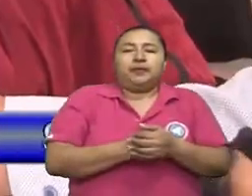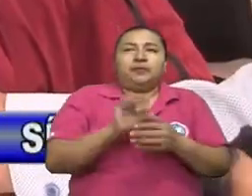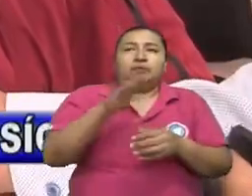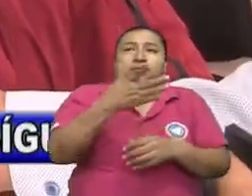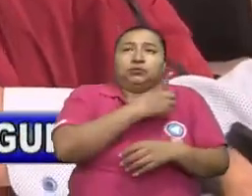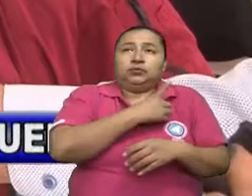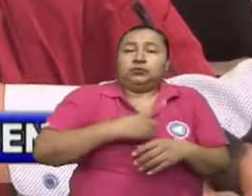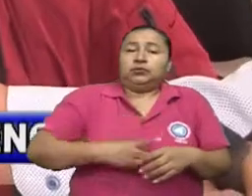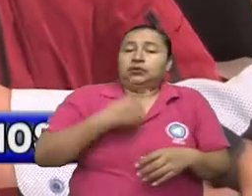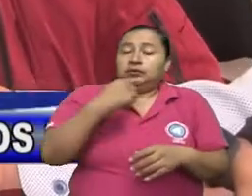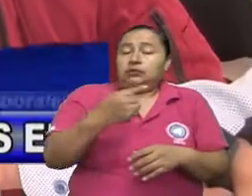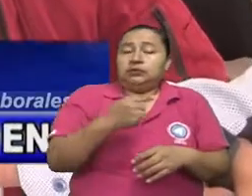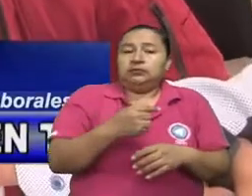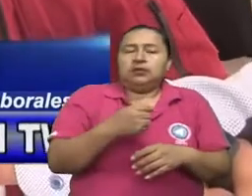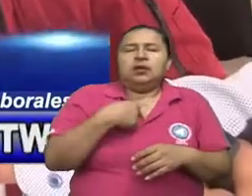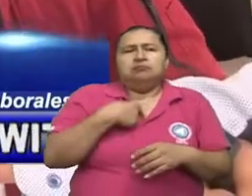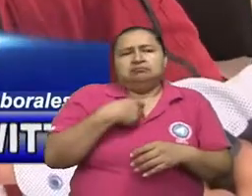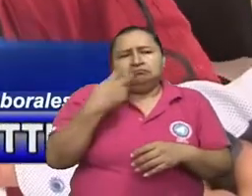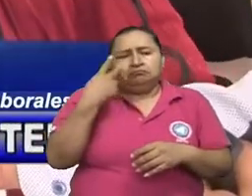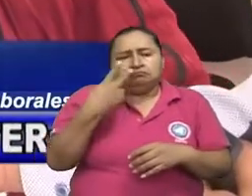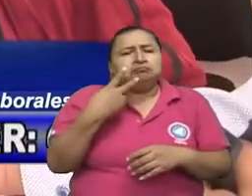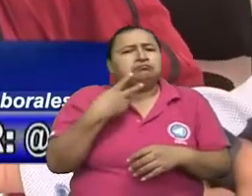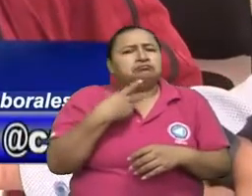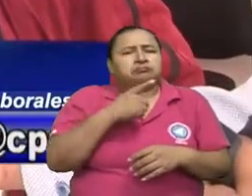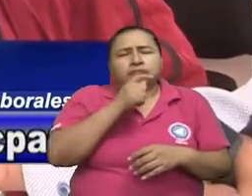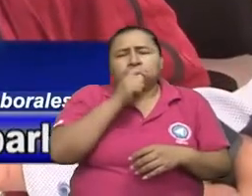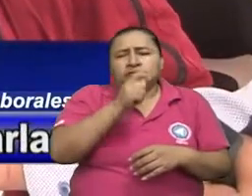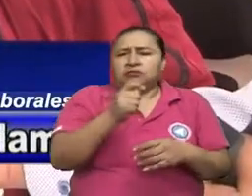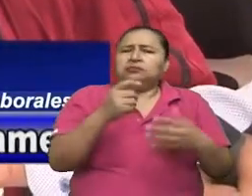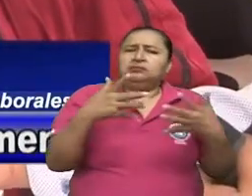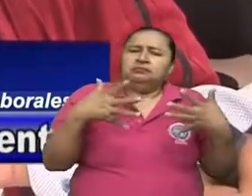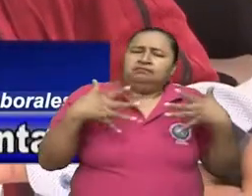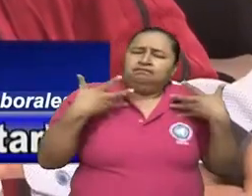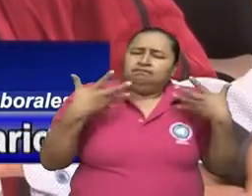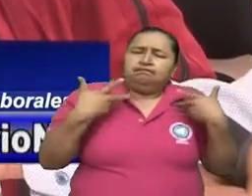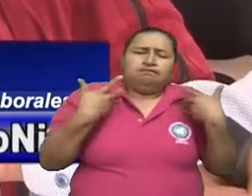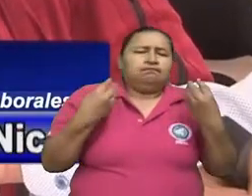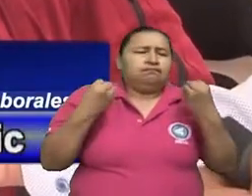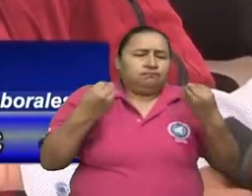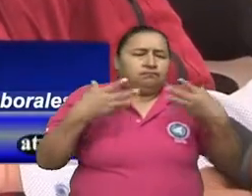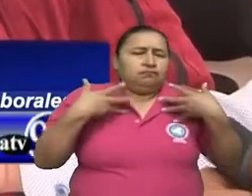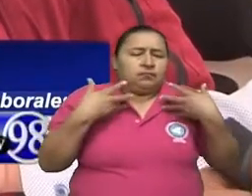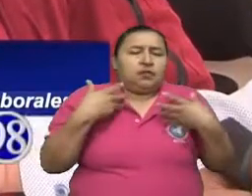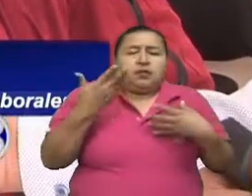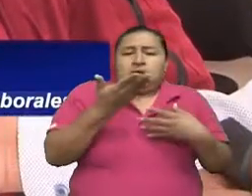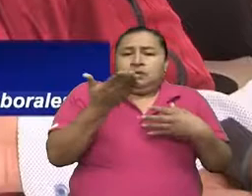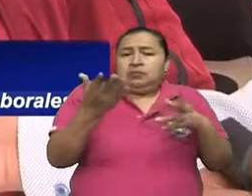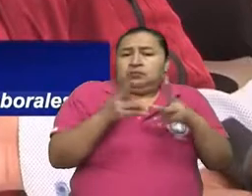con beneplácito, con alegría, que los pueblos